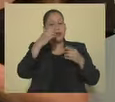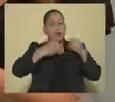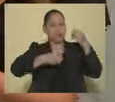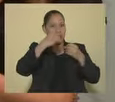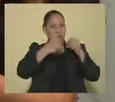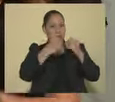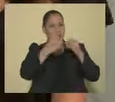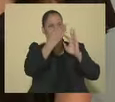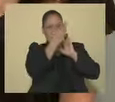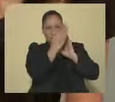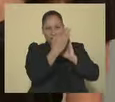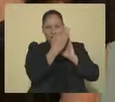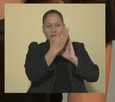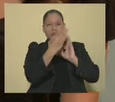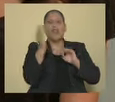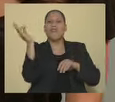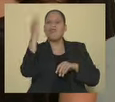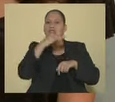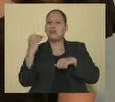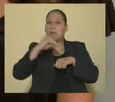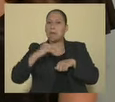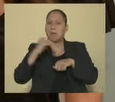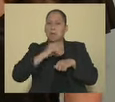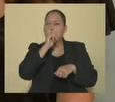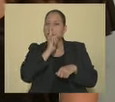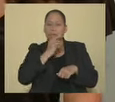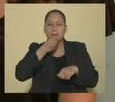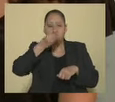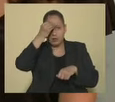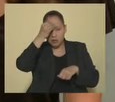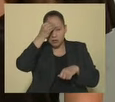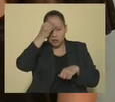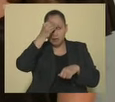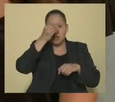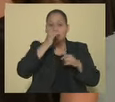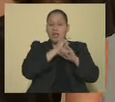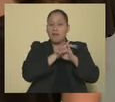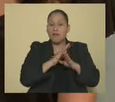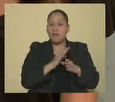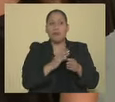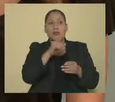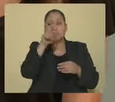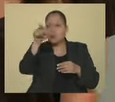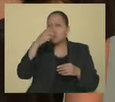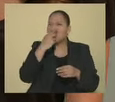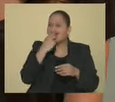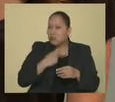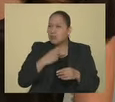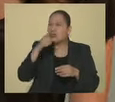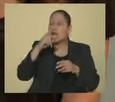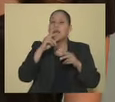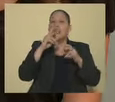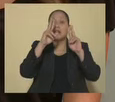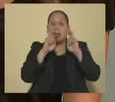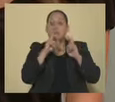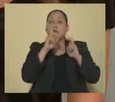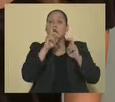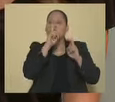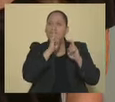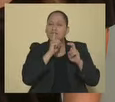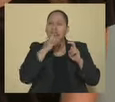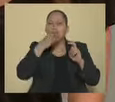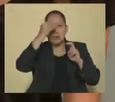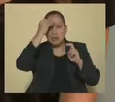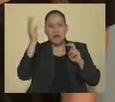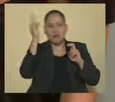juicios existen falsedad de declaraciones y creo que la información que usted ha dado sobre el delito de falsedad de declaraciones